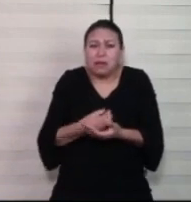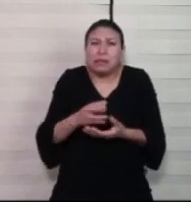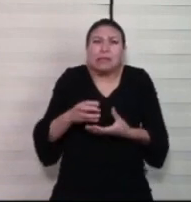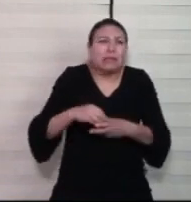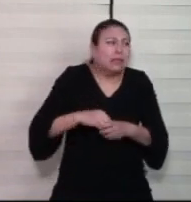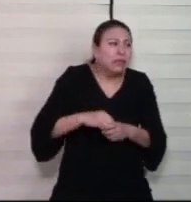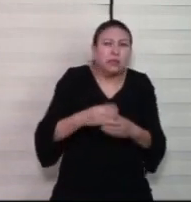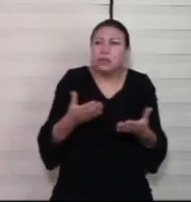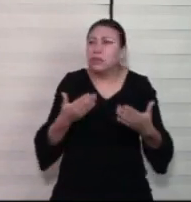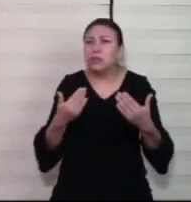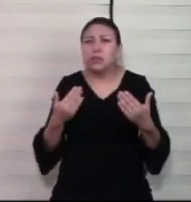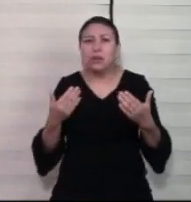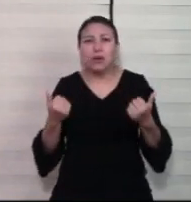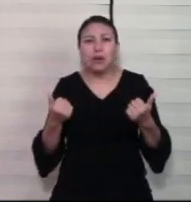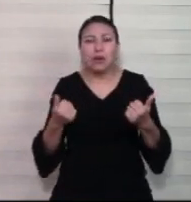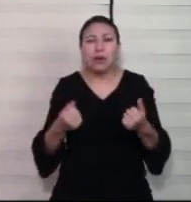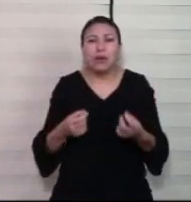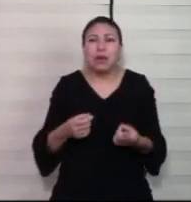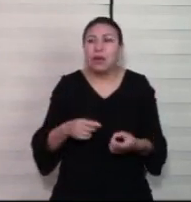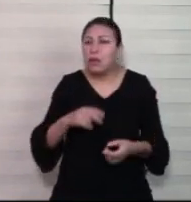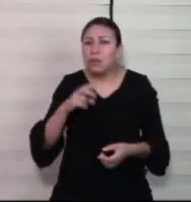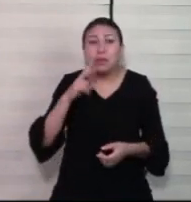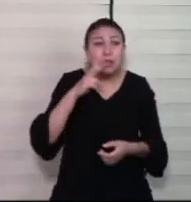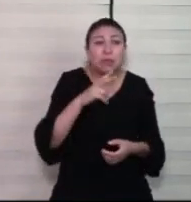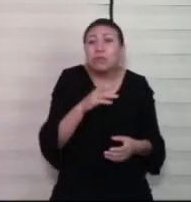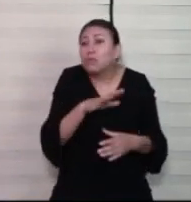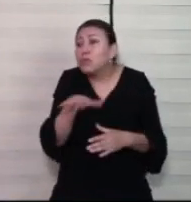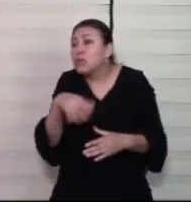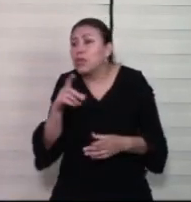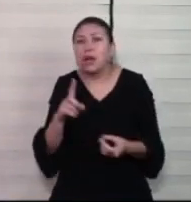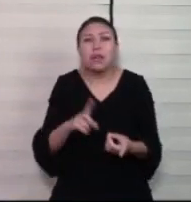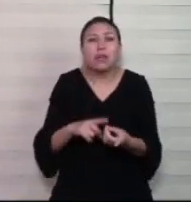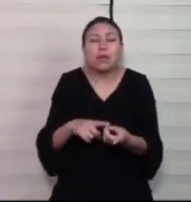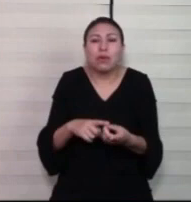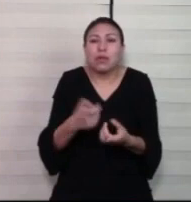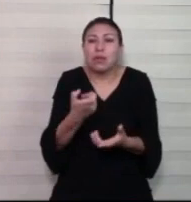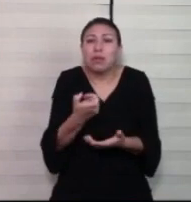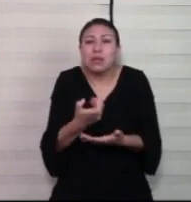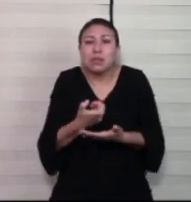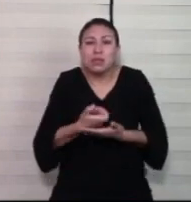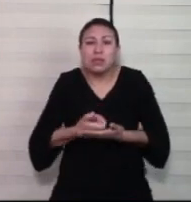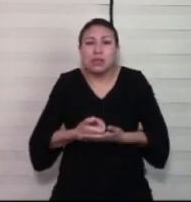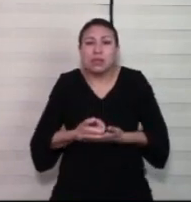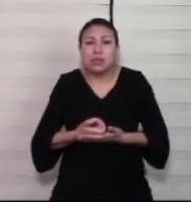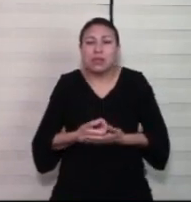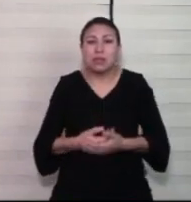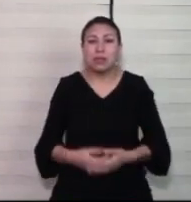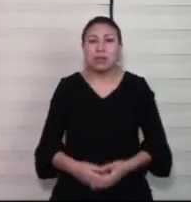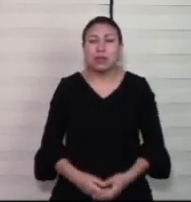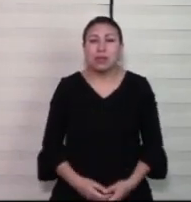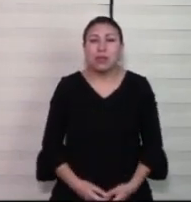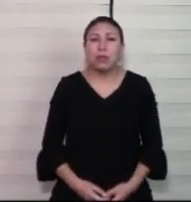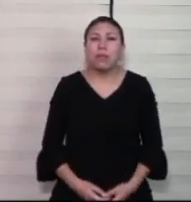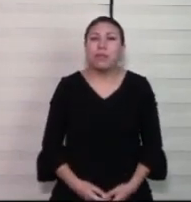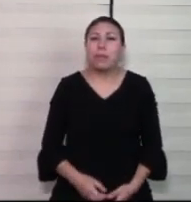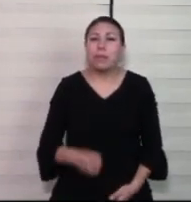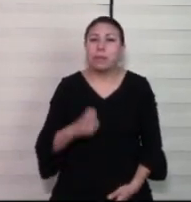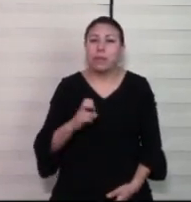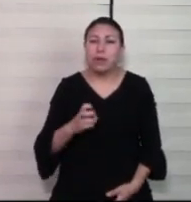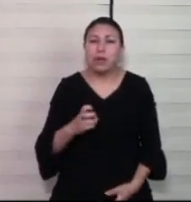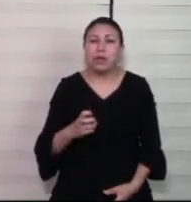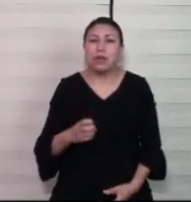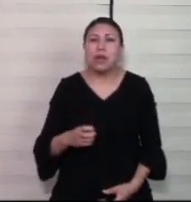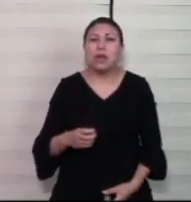suficiente. Tenemos que ver de dónde sacamos más. Así que la consecuencia de esta